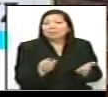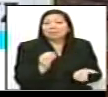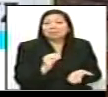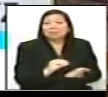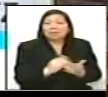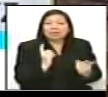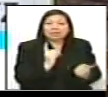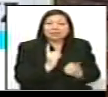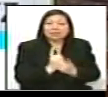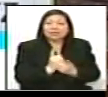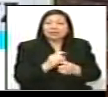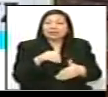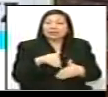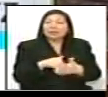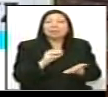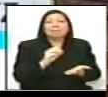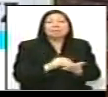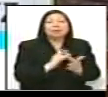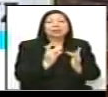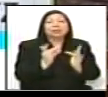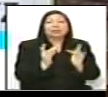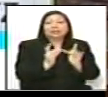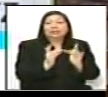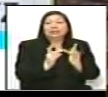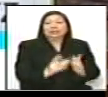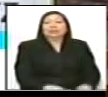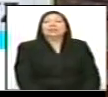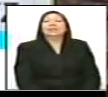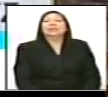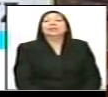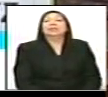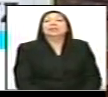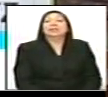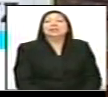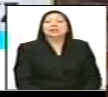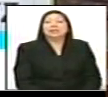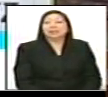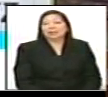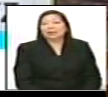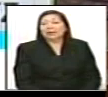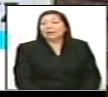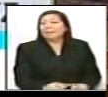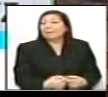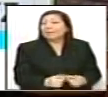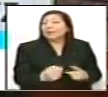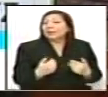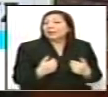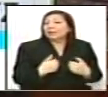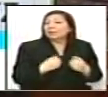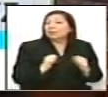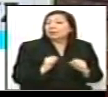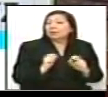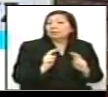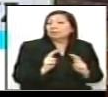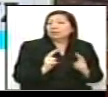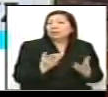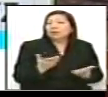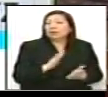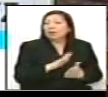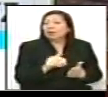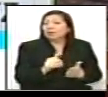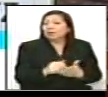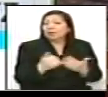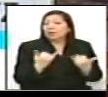más cercanía con el electorado, más identificación con el electorado también. Pero tenemos que ver una forma en que